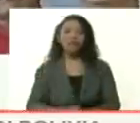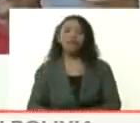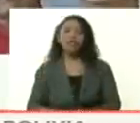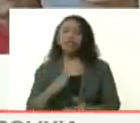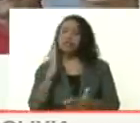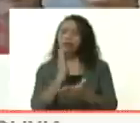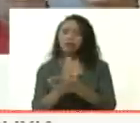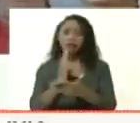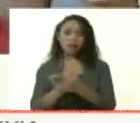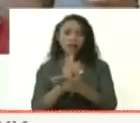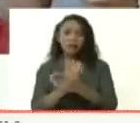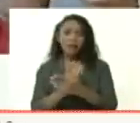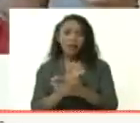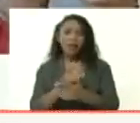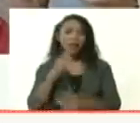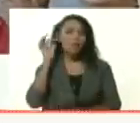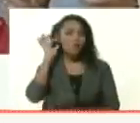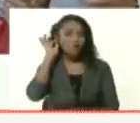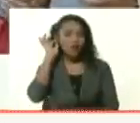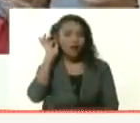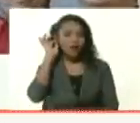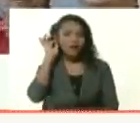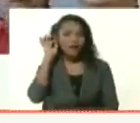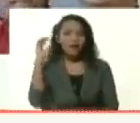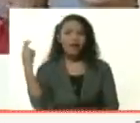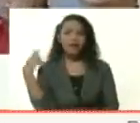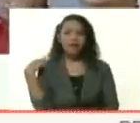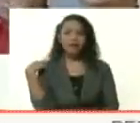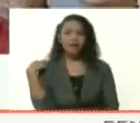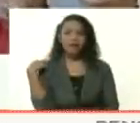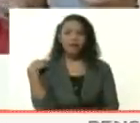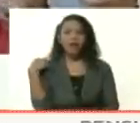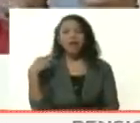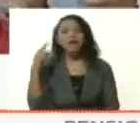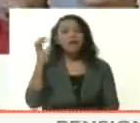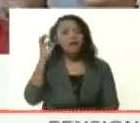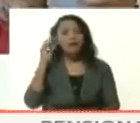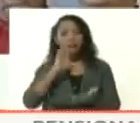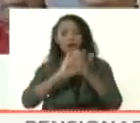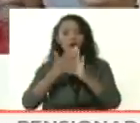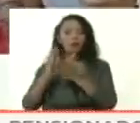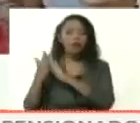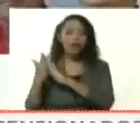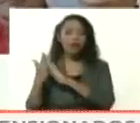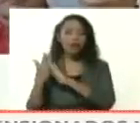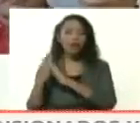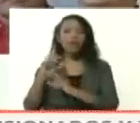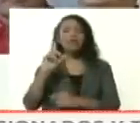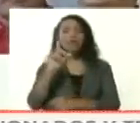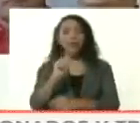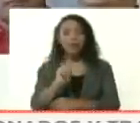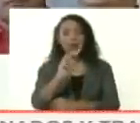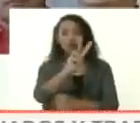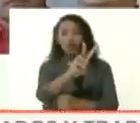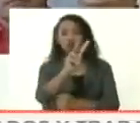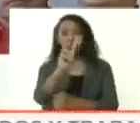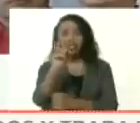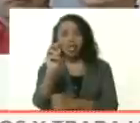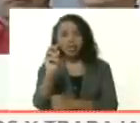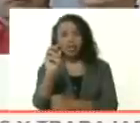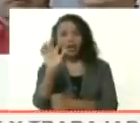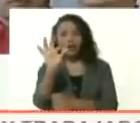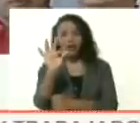Casi siempre son jefas, una gran mayoría de jefas de comunidades. Y además tenemos